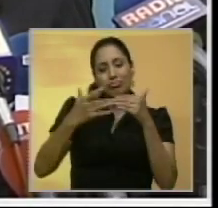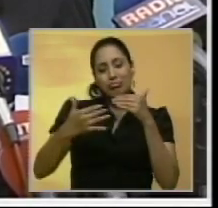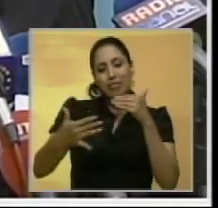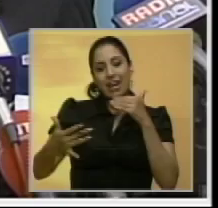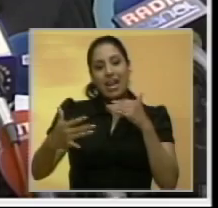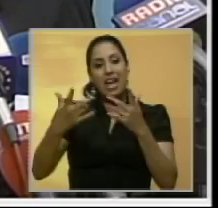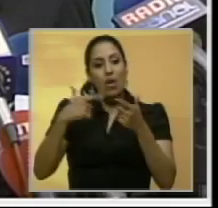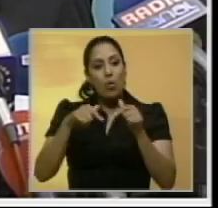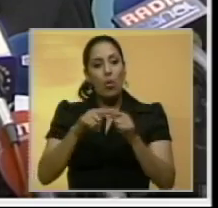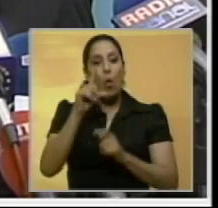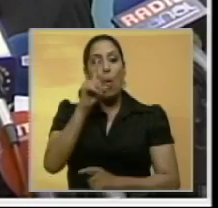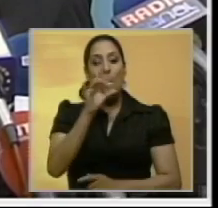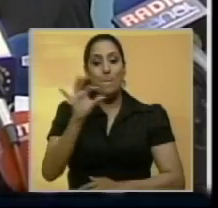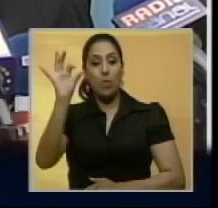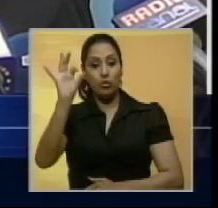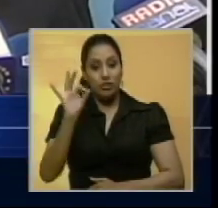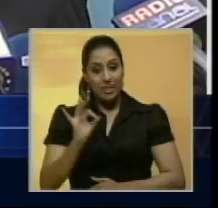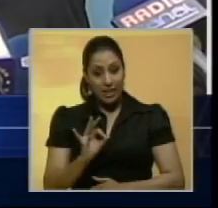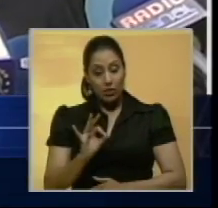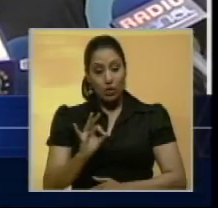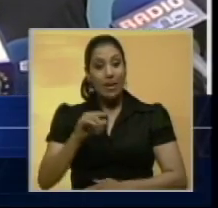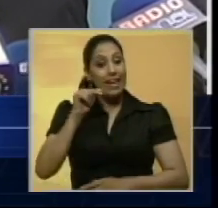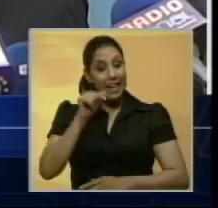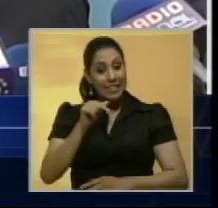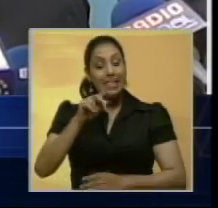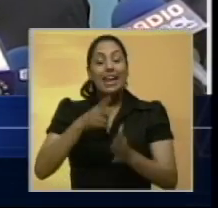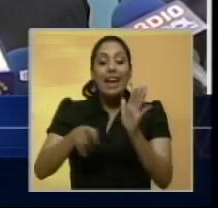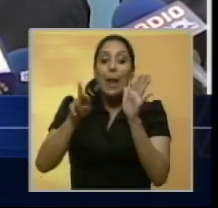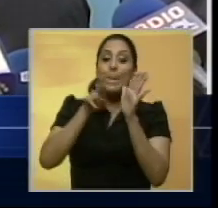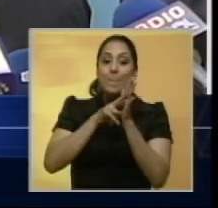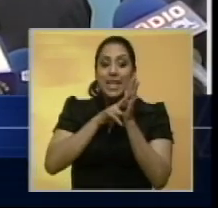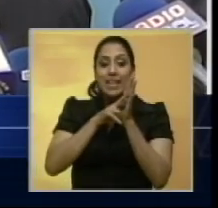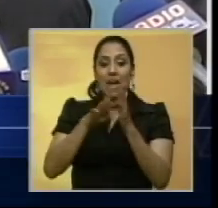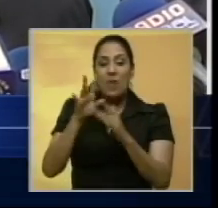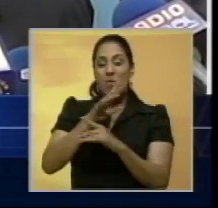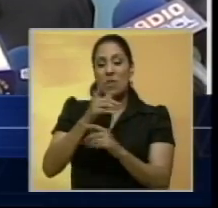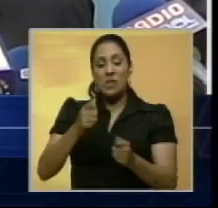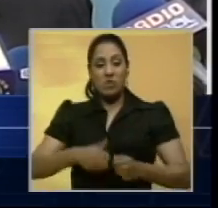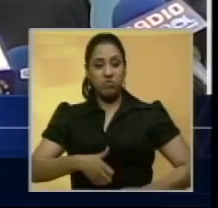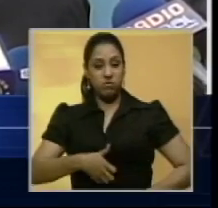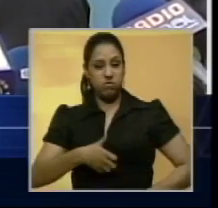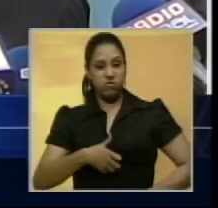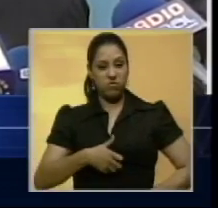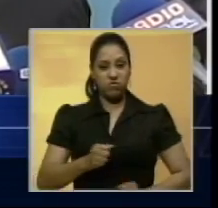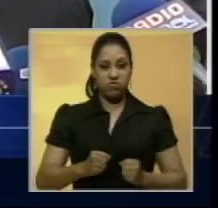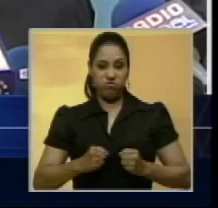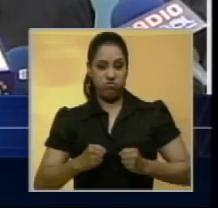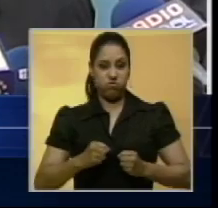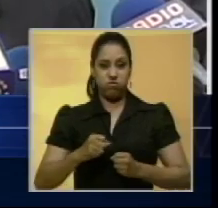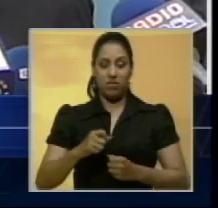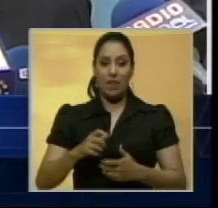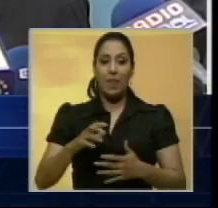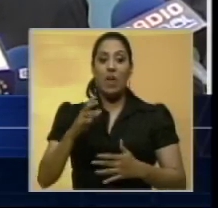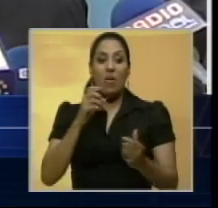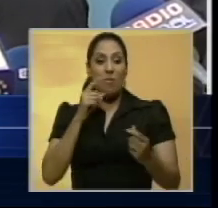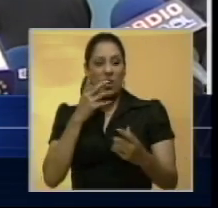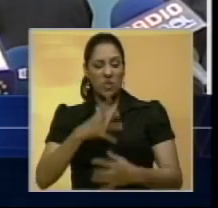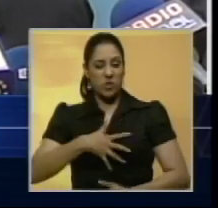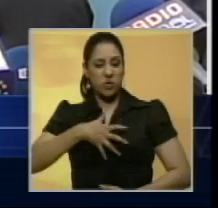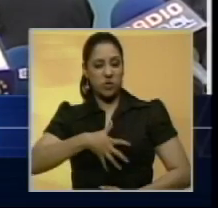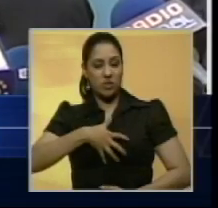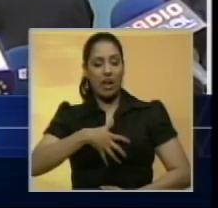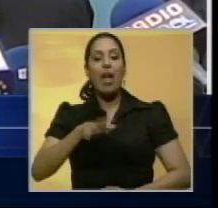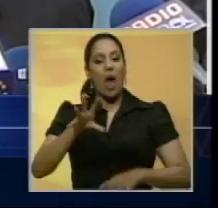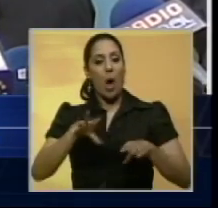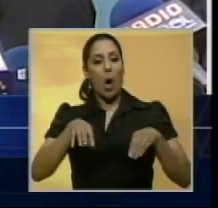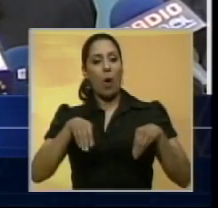la talanquera del 1%. Eso, repito, a regañadientes, desencajada, a disgusto, tuvo